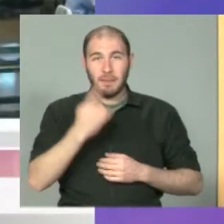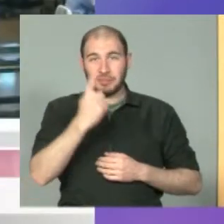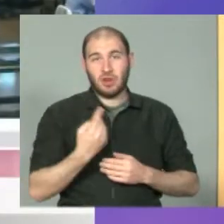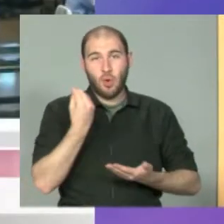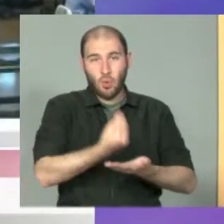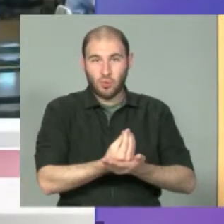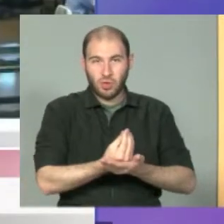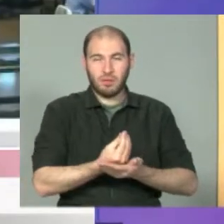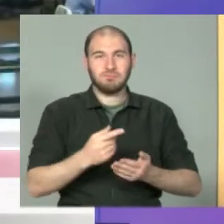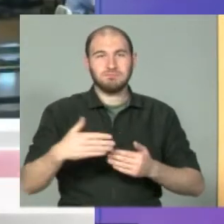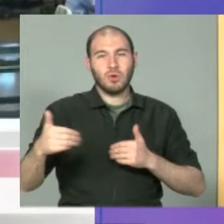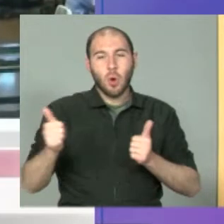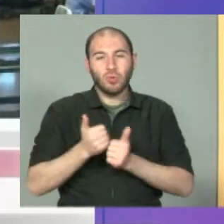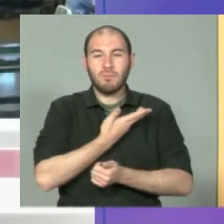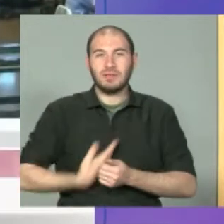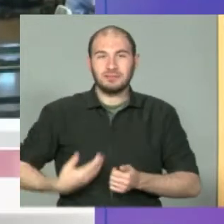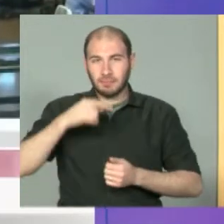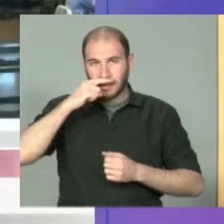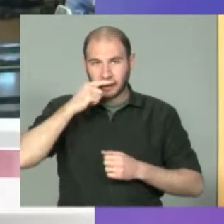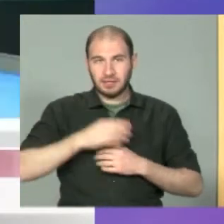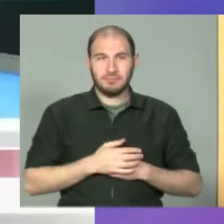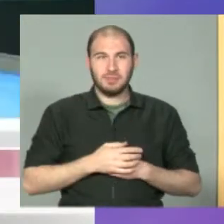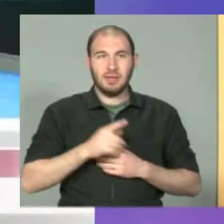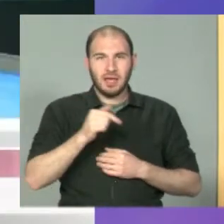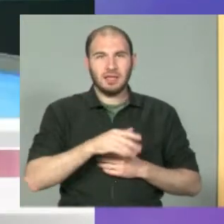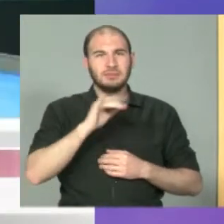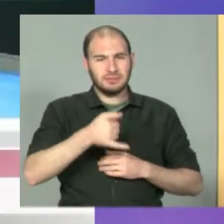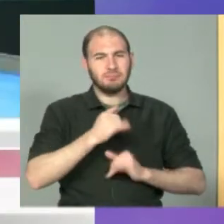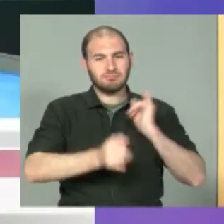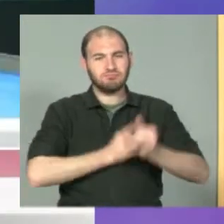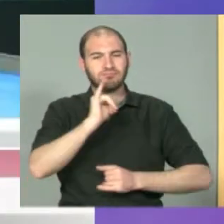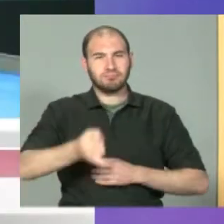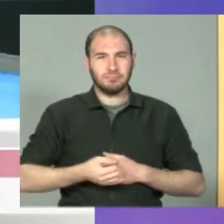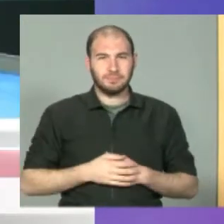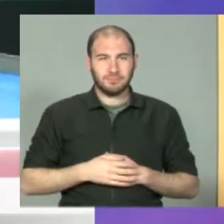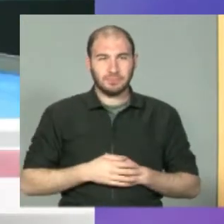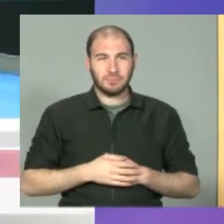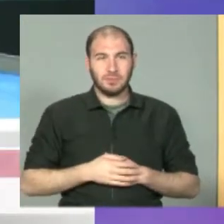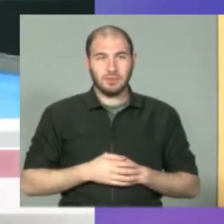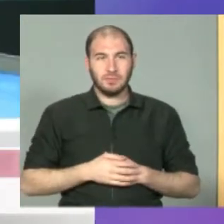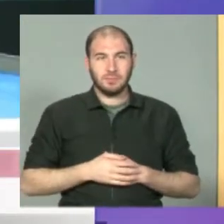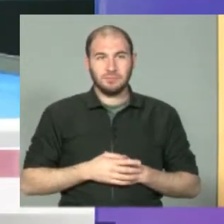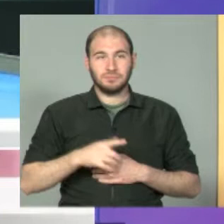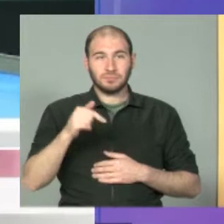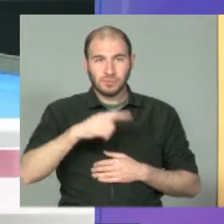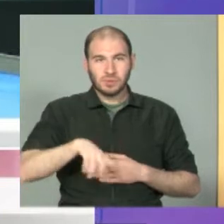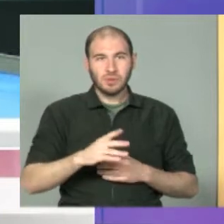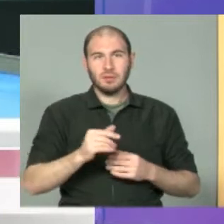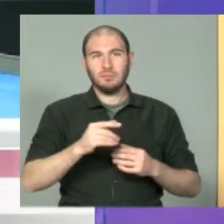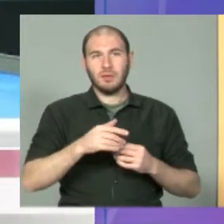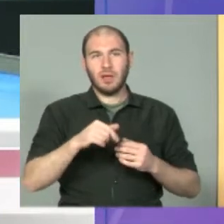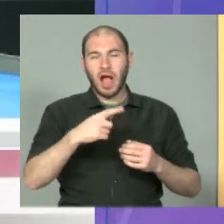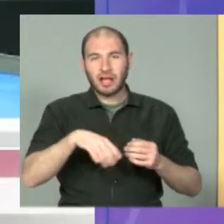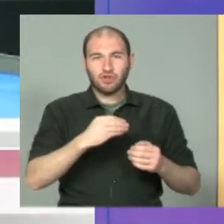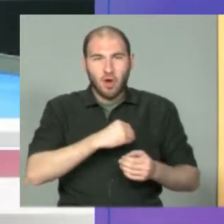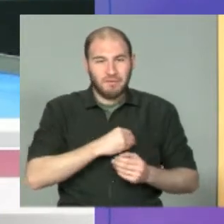funcionarios más cercanos al presidente Macri ha admitido en las últimas horas que, efectivamente están perdiendo parte